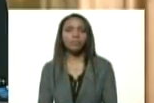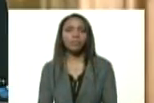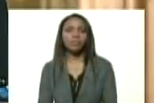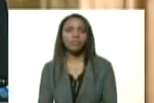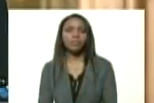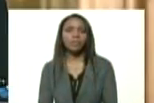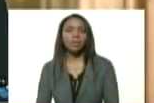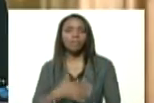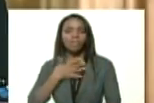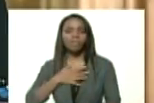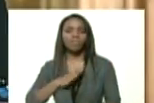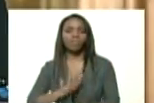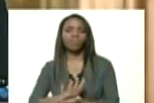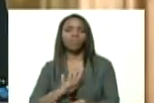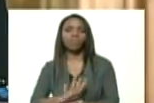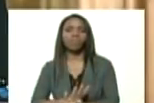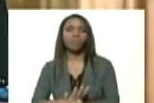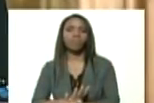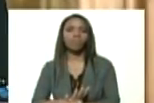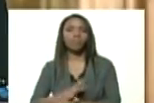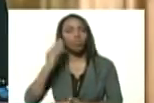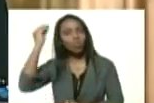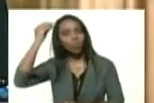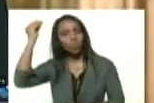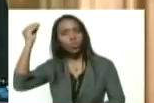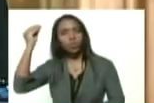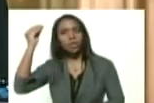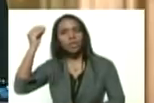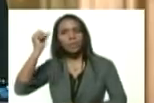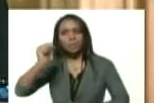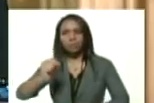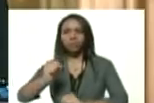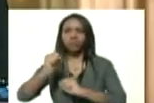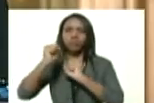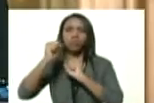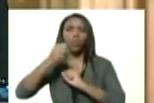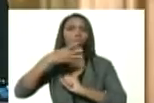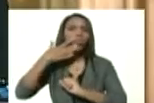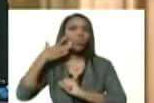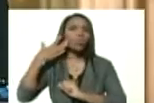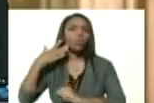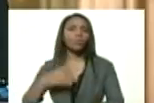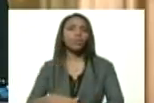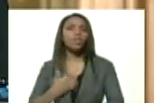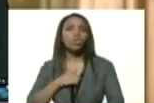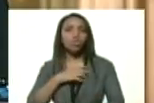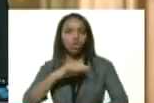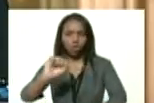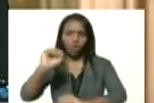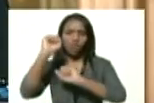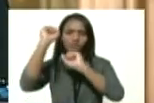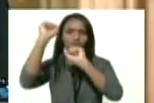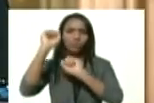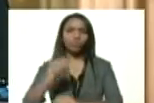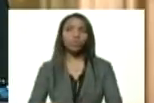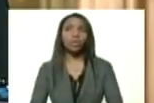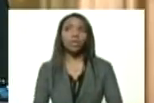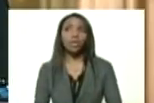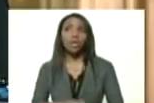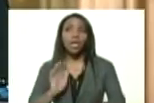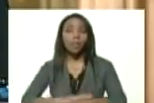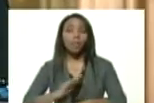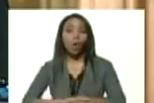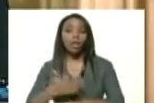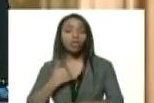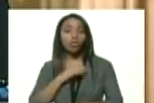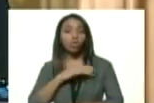cordura máxima moral combativa que estamos triunfando y porque estamos